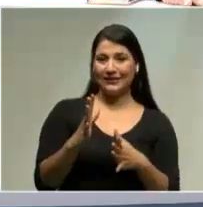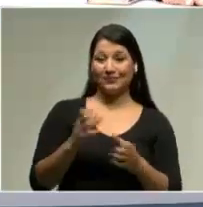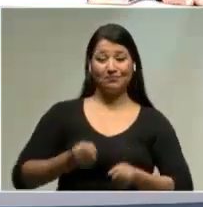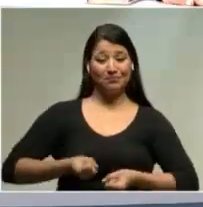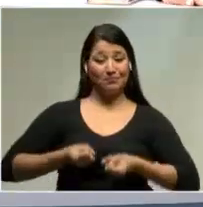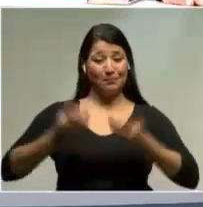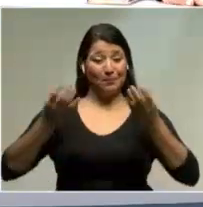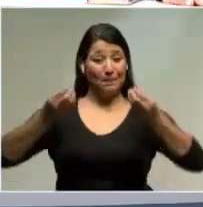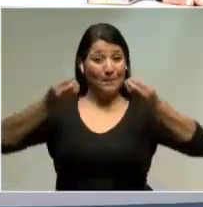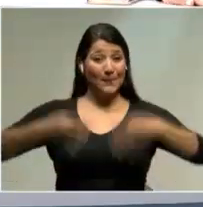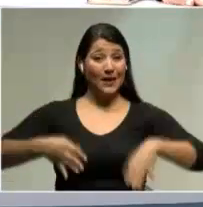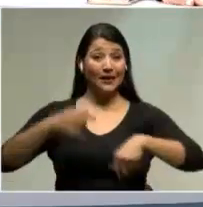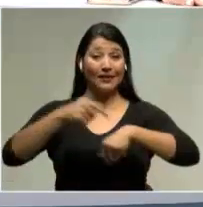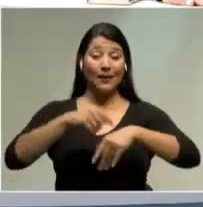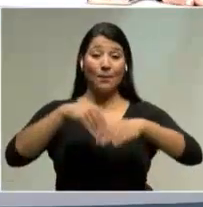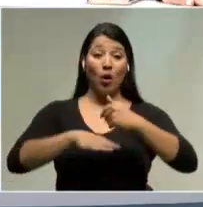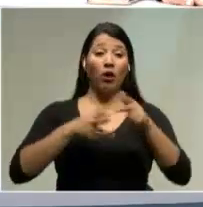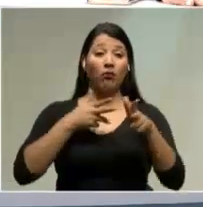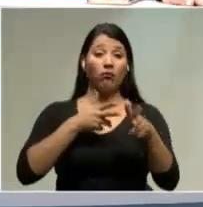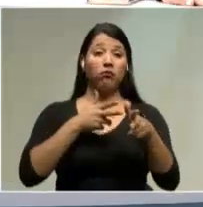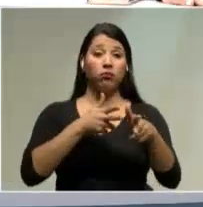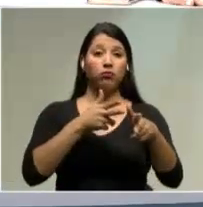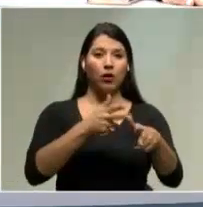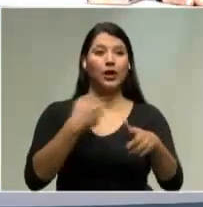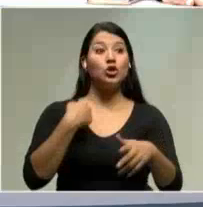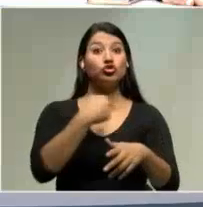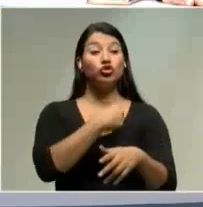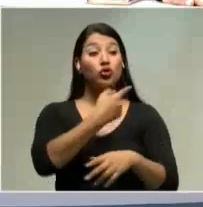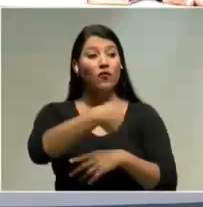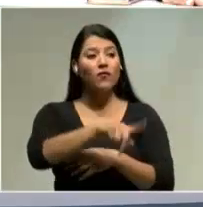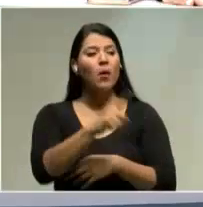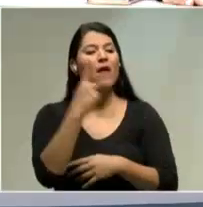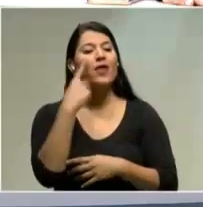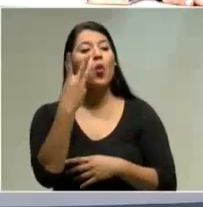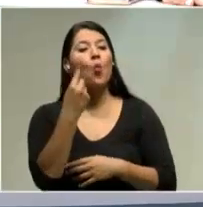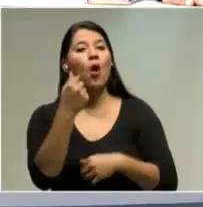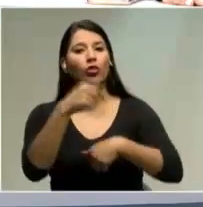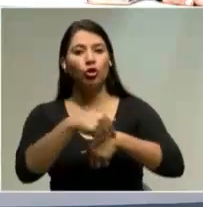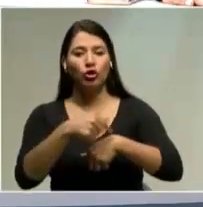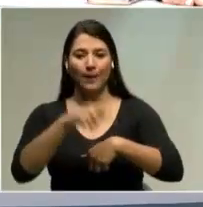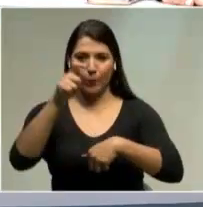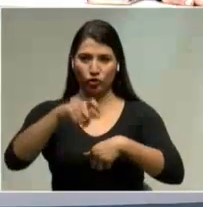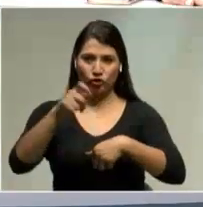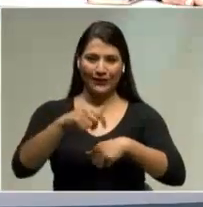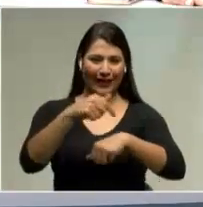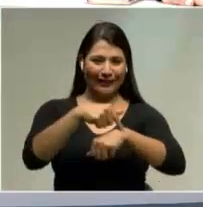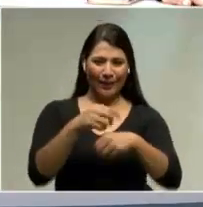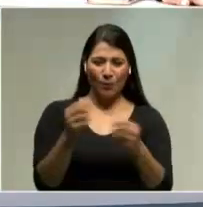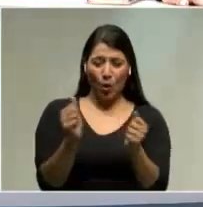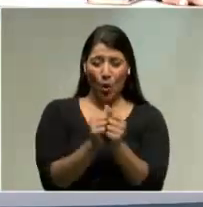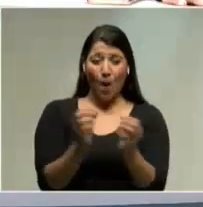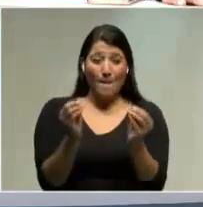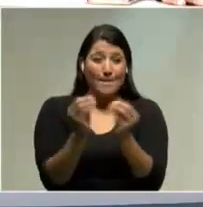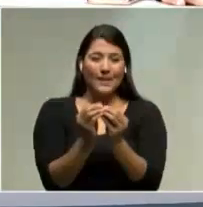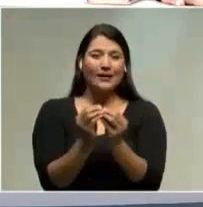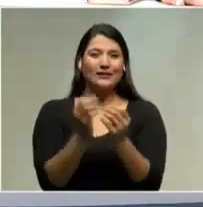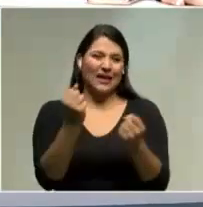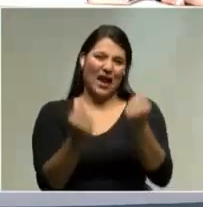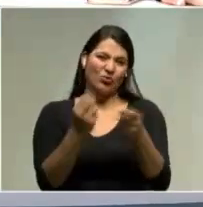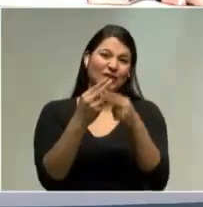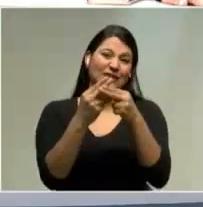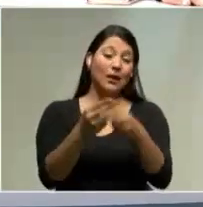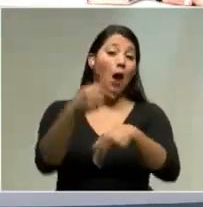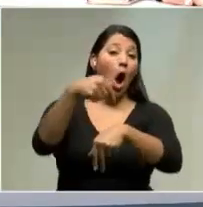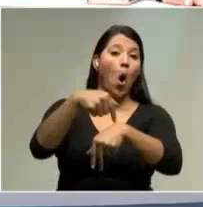presas. Entonces hicimos una prueba de cuánto se duraba en hora pico en las diferentes tramos de la